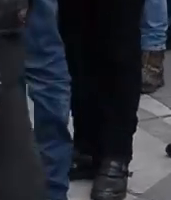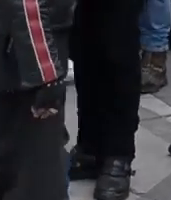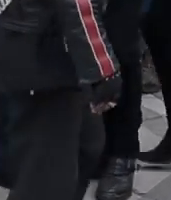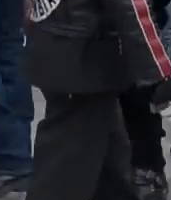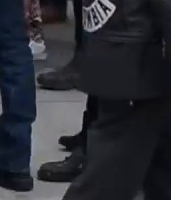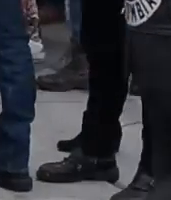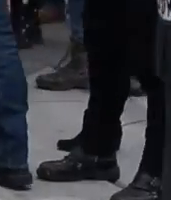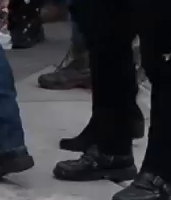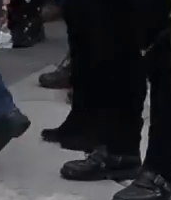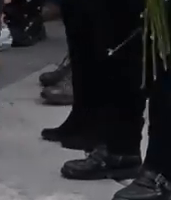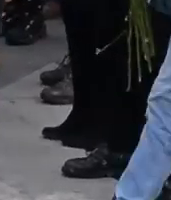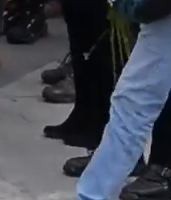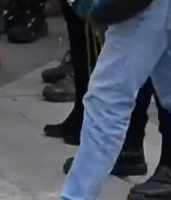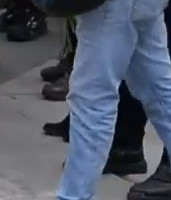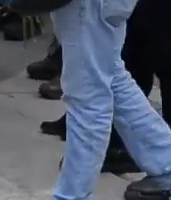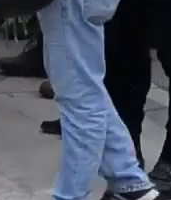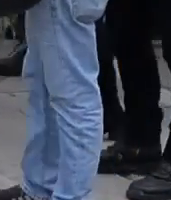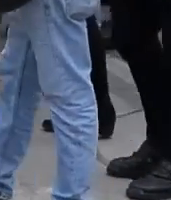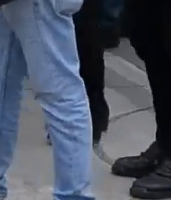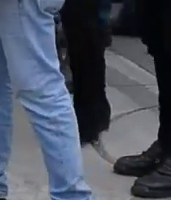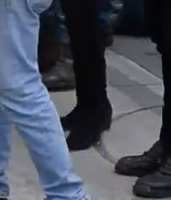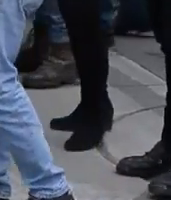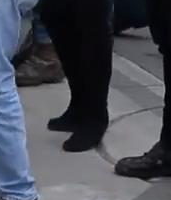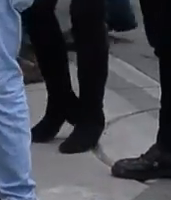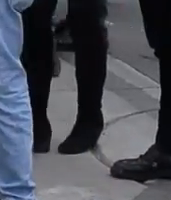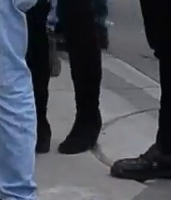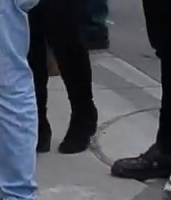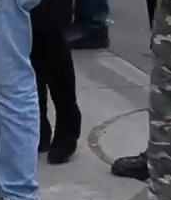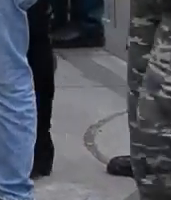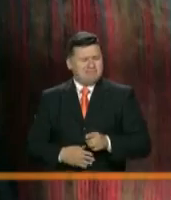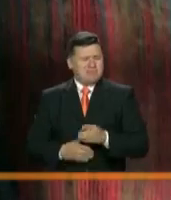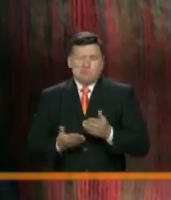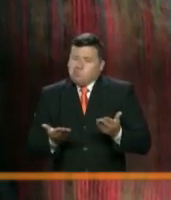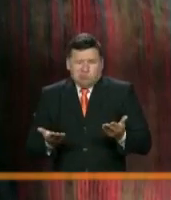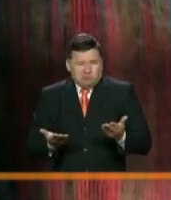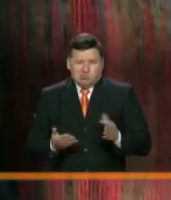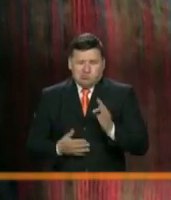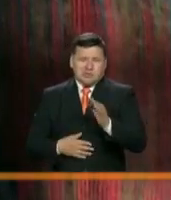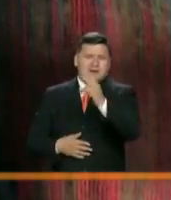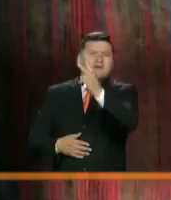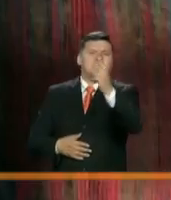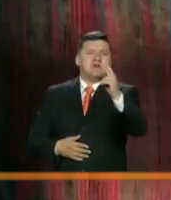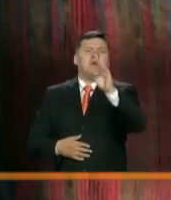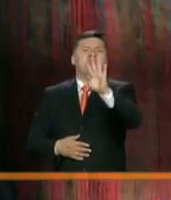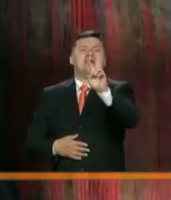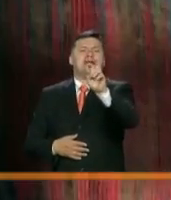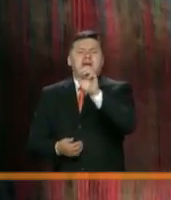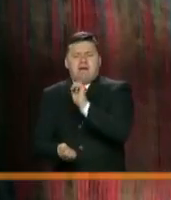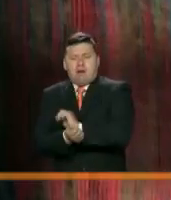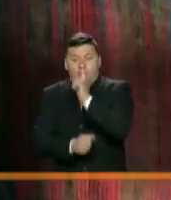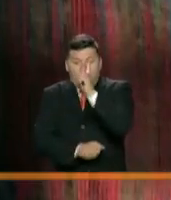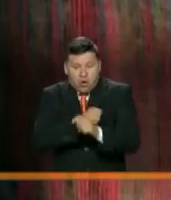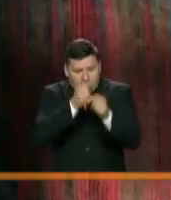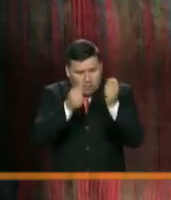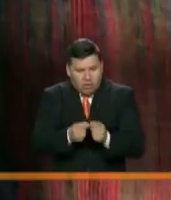jose al dem a rojas y quien pereció en el atentado según el ministerio de defensa 247 secuestrados al año